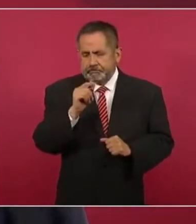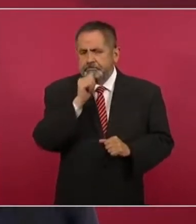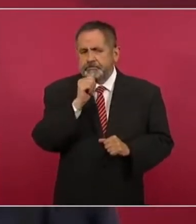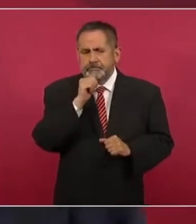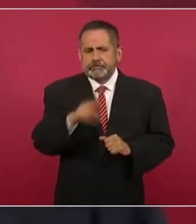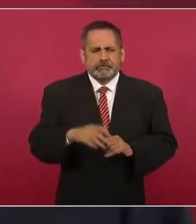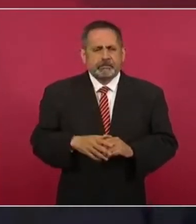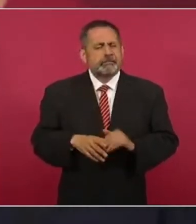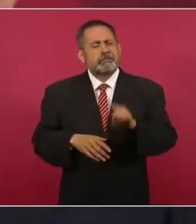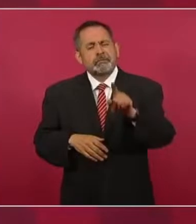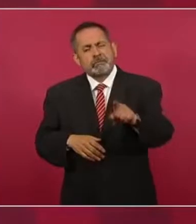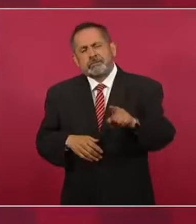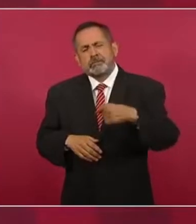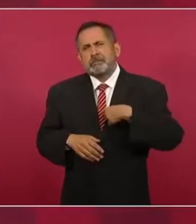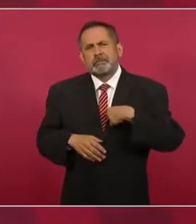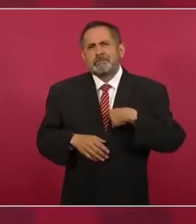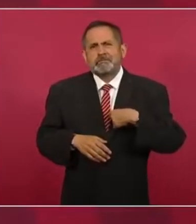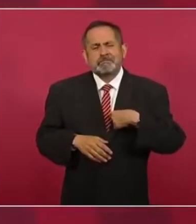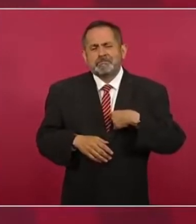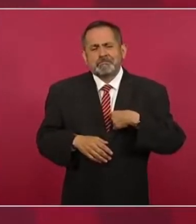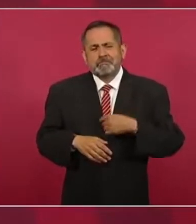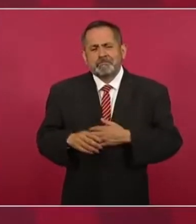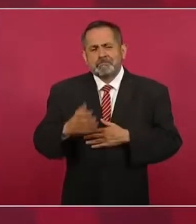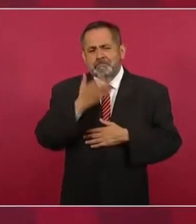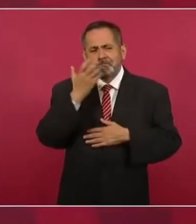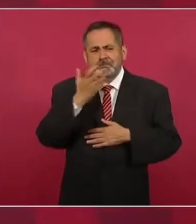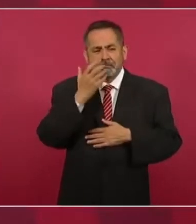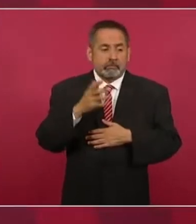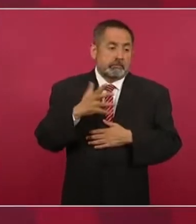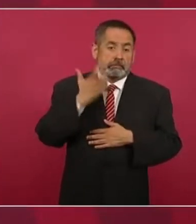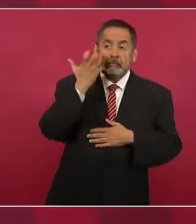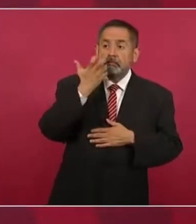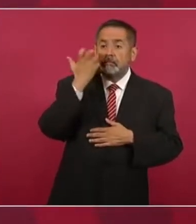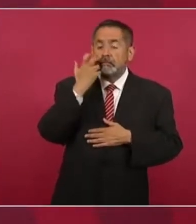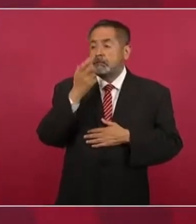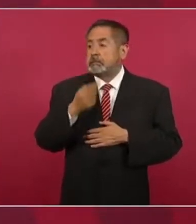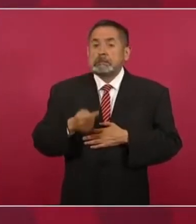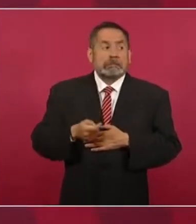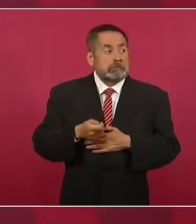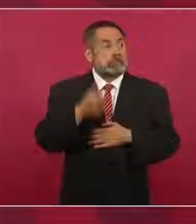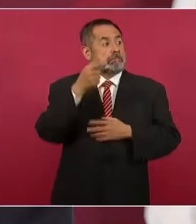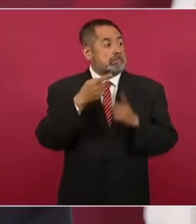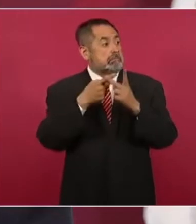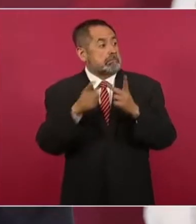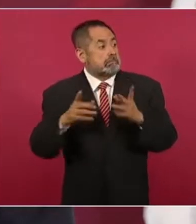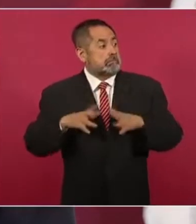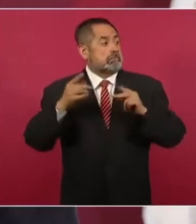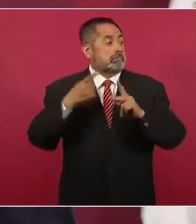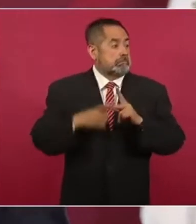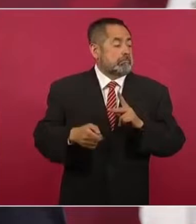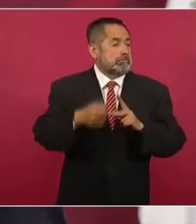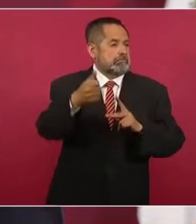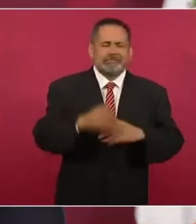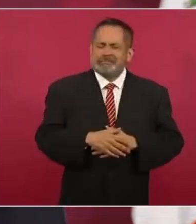no acostumbramos mucho a primeras piedras o banderazo de inicio. Lo que queremos